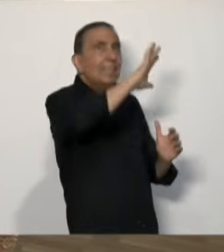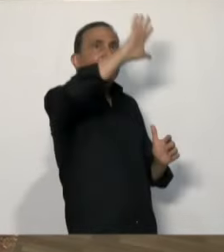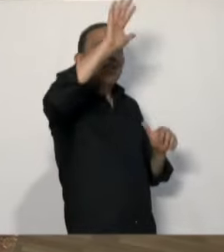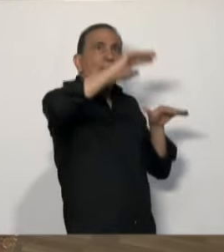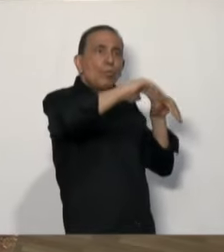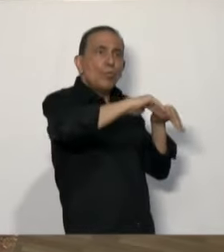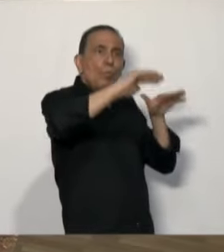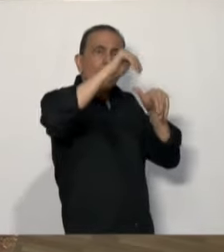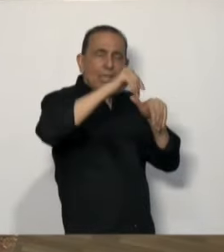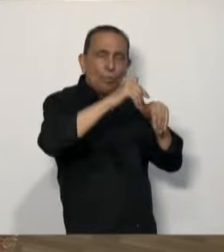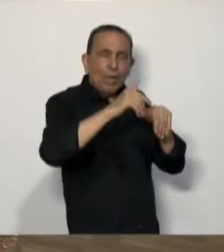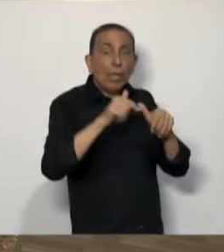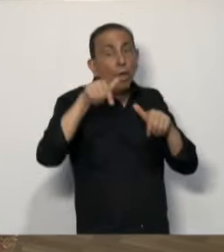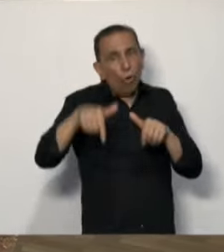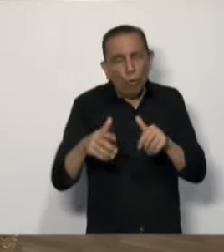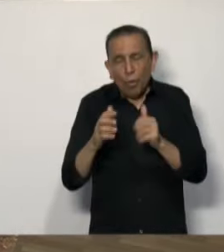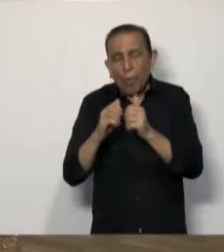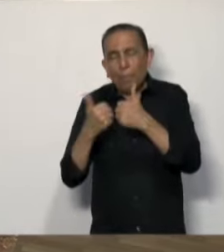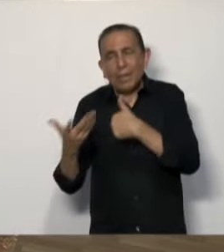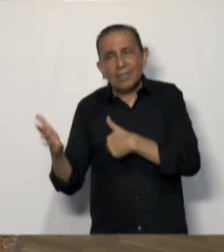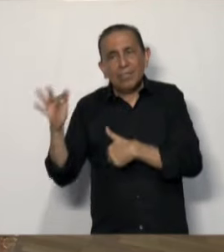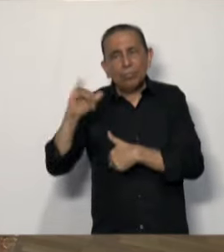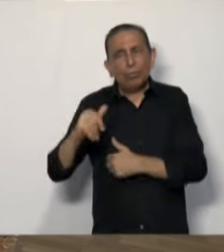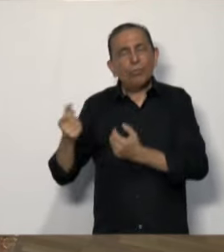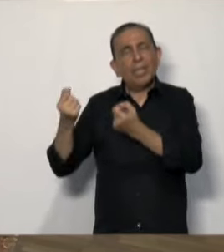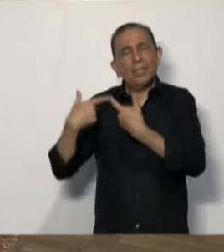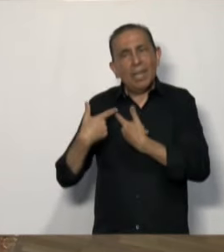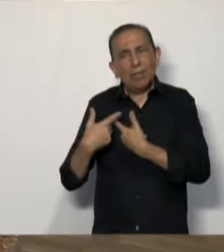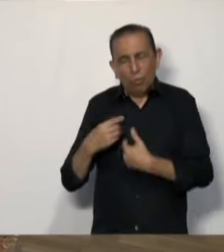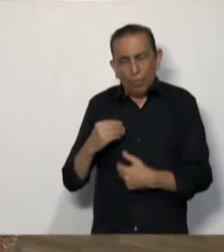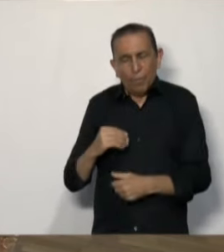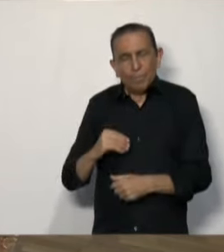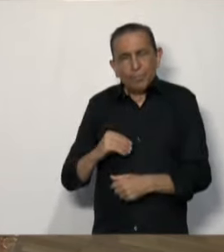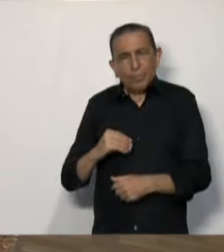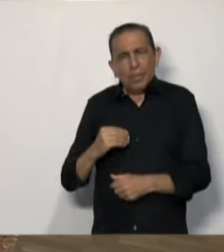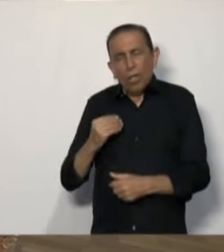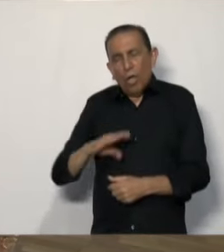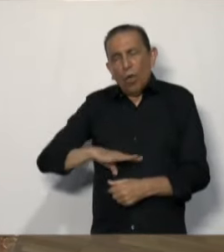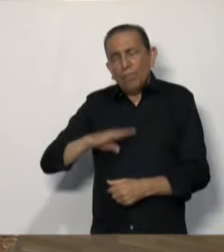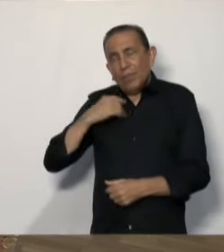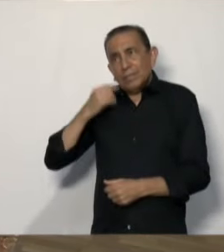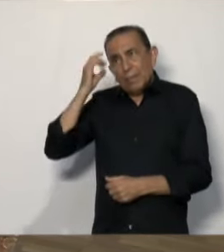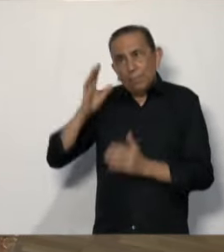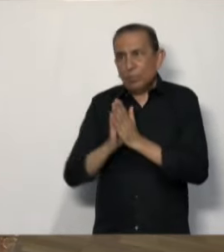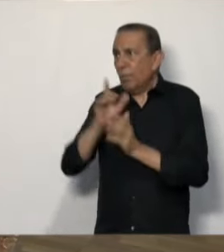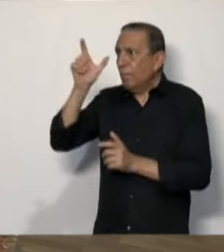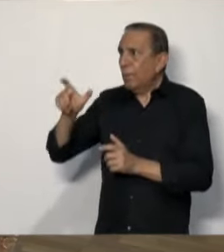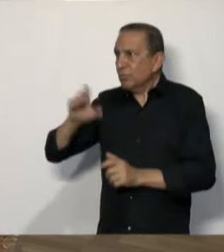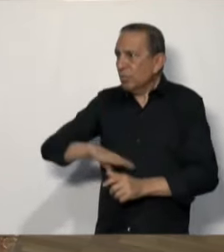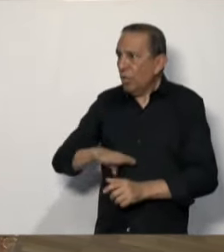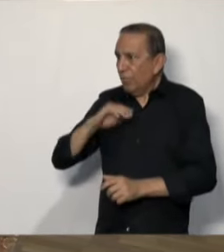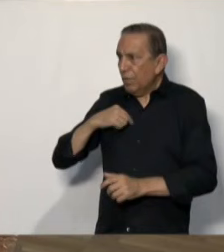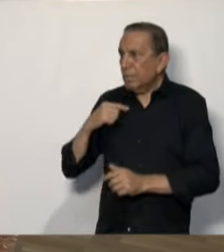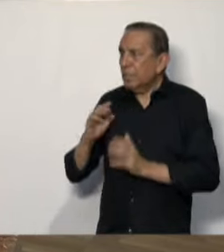cielo. Danos hoy nuestro pan de cada día. Perdona nuestras ofensas, como también